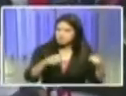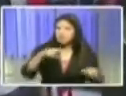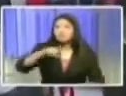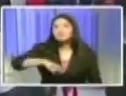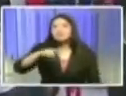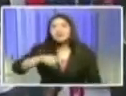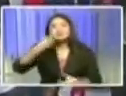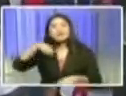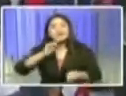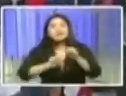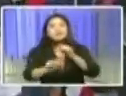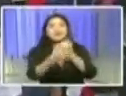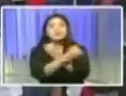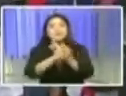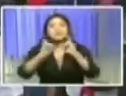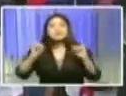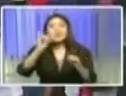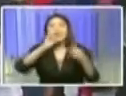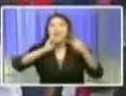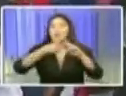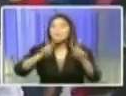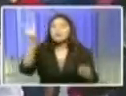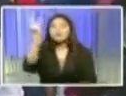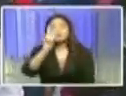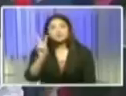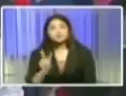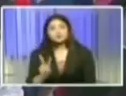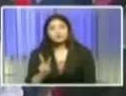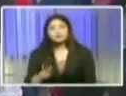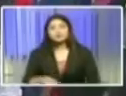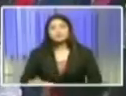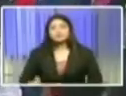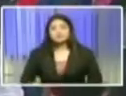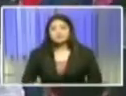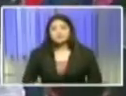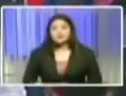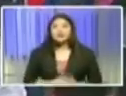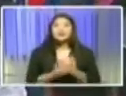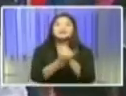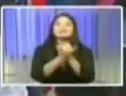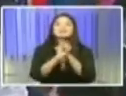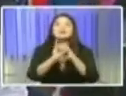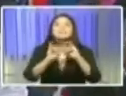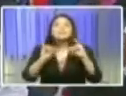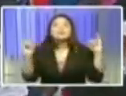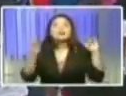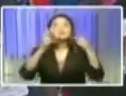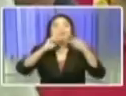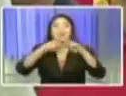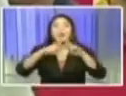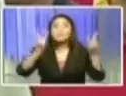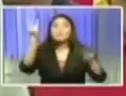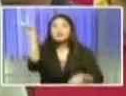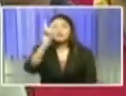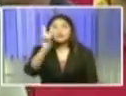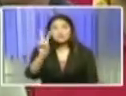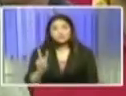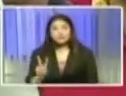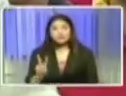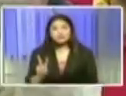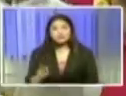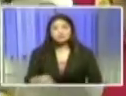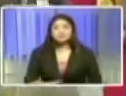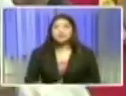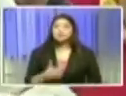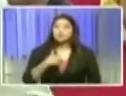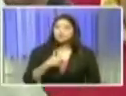necesitamos defender la independencia y la paz de Venezuela. La independencia y la paz de Venezuela. Por eso